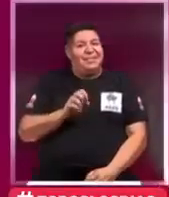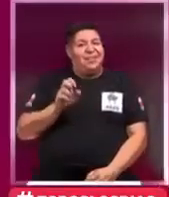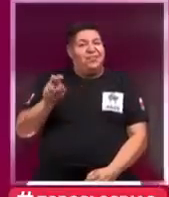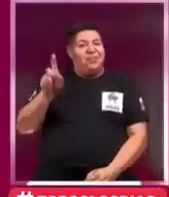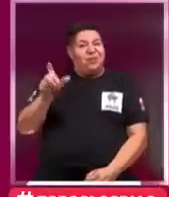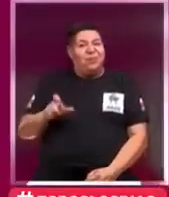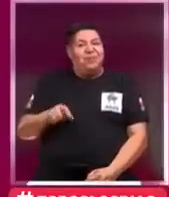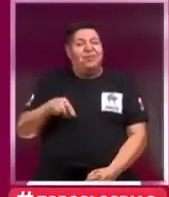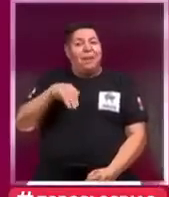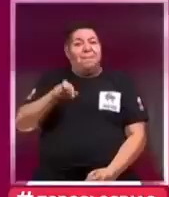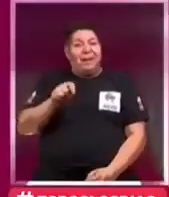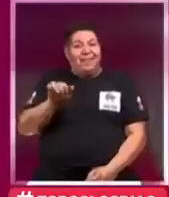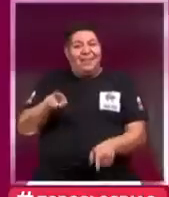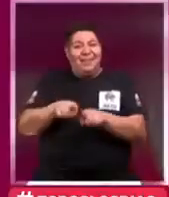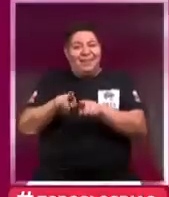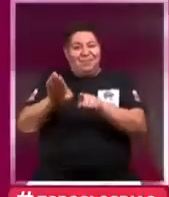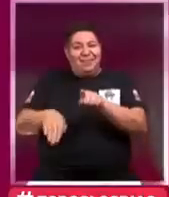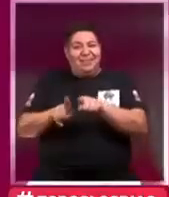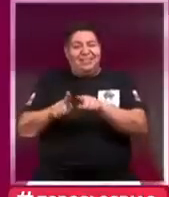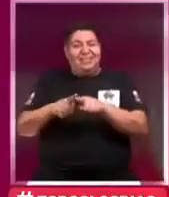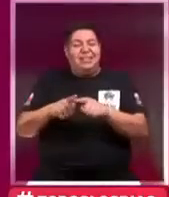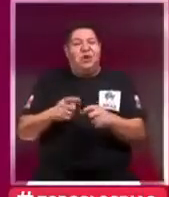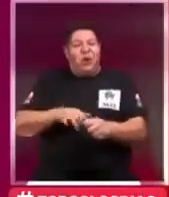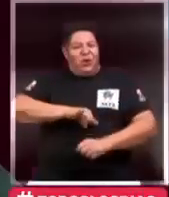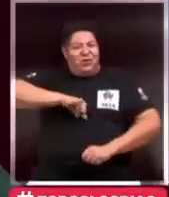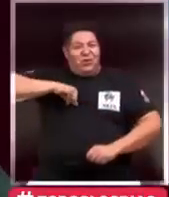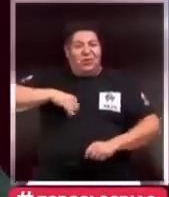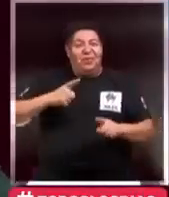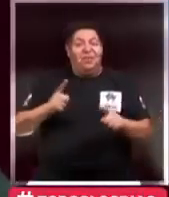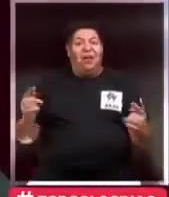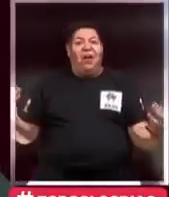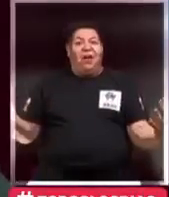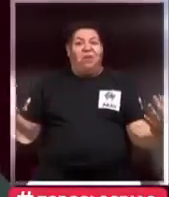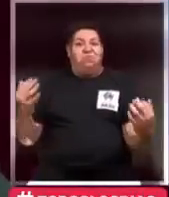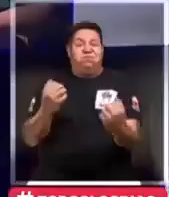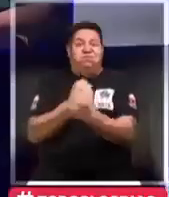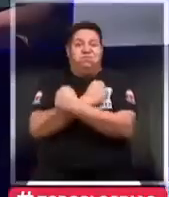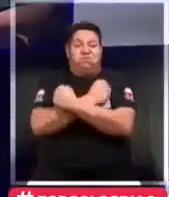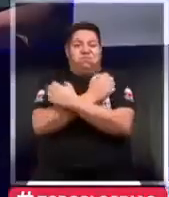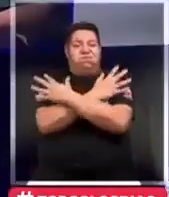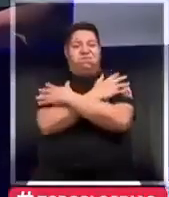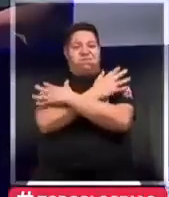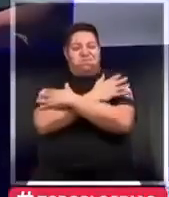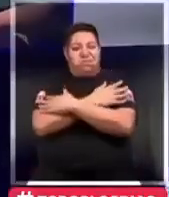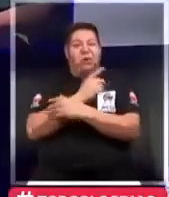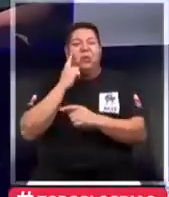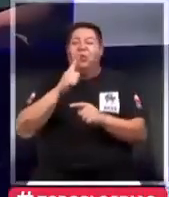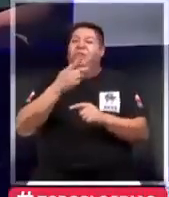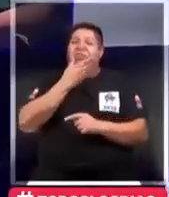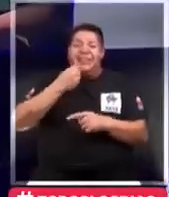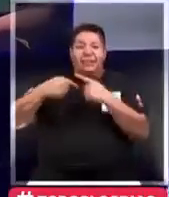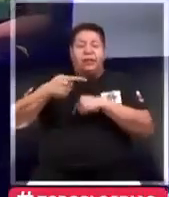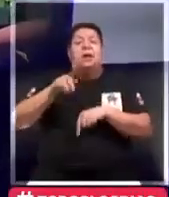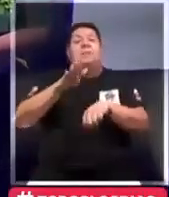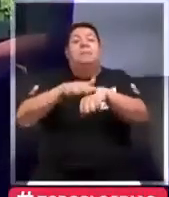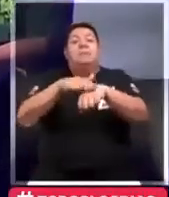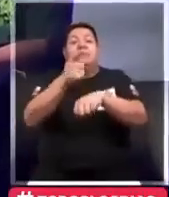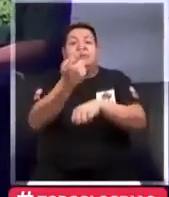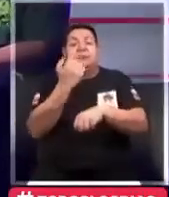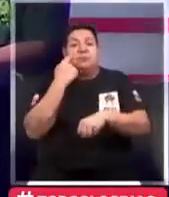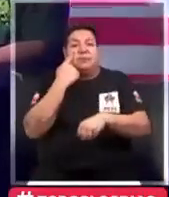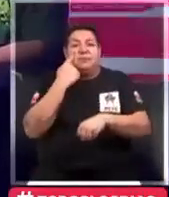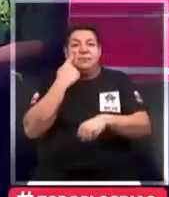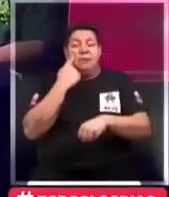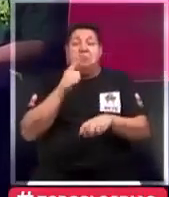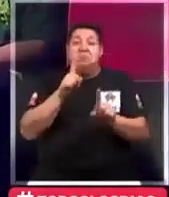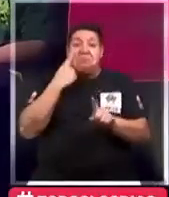Martín orgulloso y ese abrazo que se dieron cuando llegaste de vuelta a tu casa es de verdad una historia maravillosa. Yo quiero pedirte un favor. Voy a